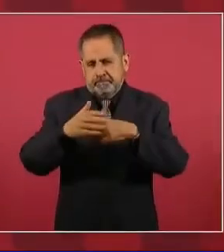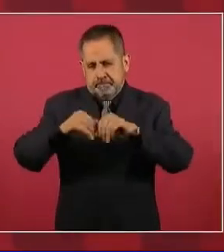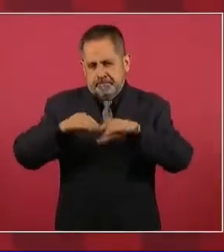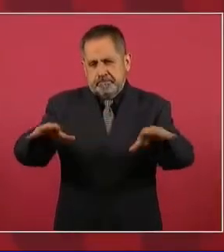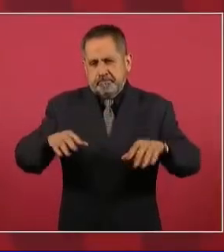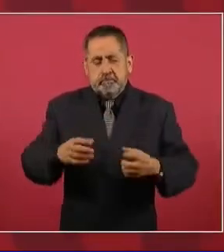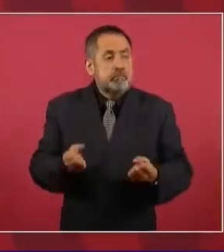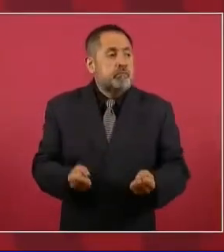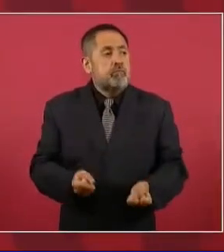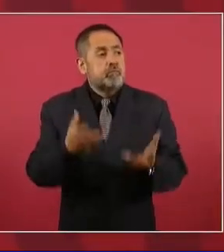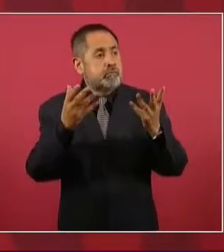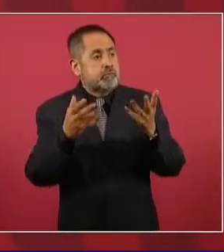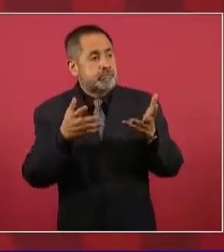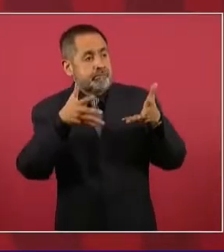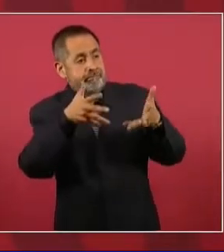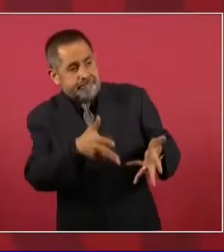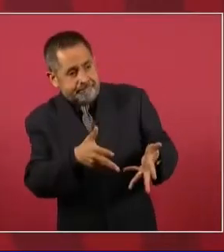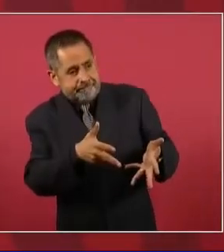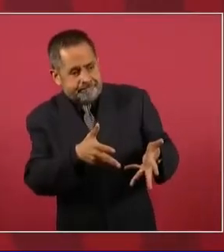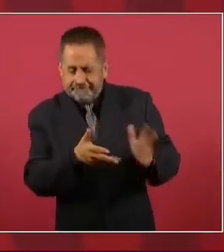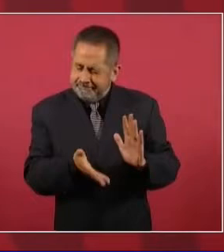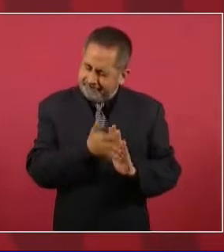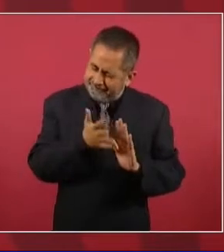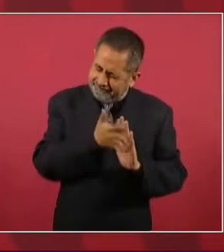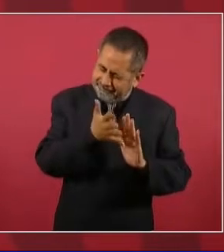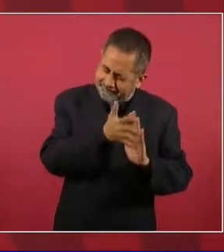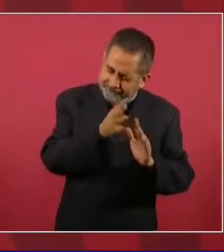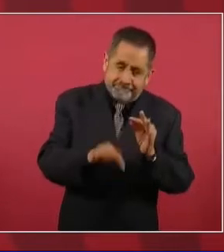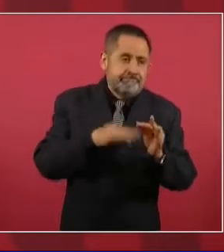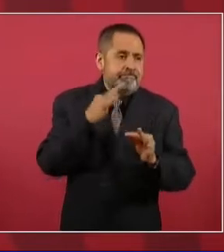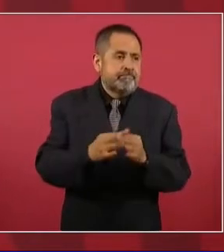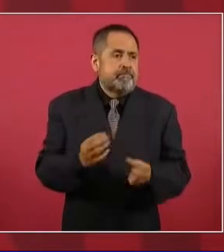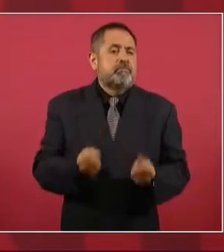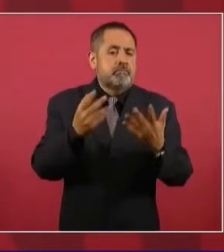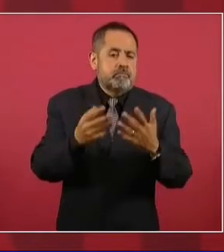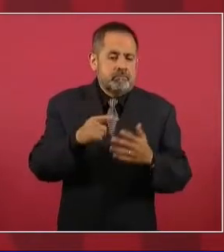encontramos, cuántos ya están terminados.